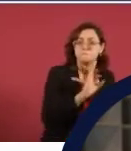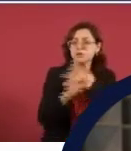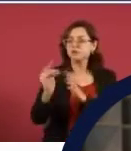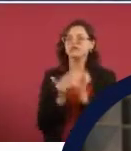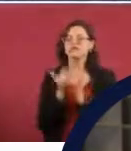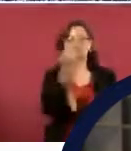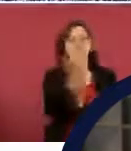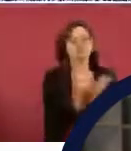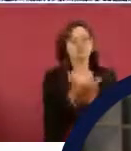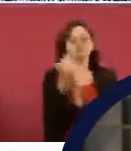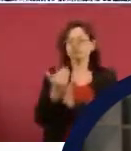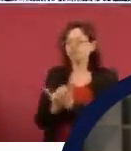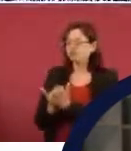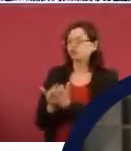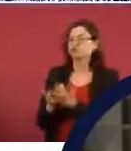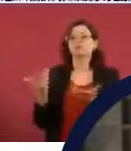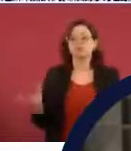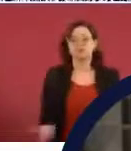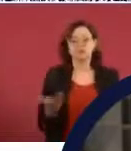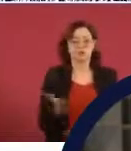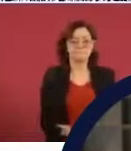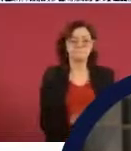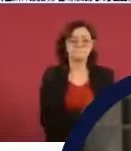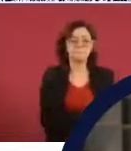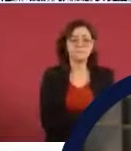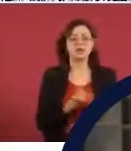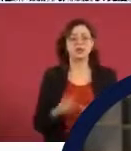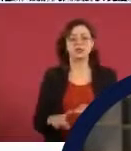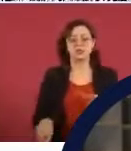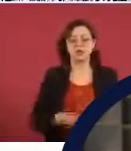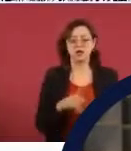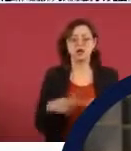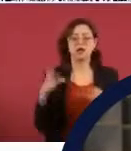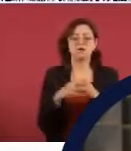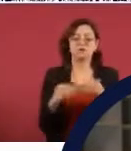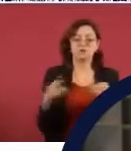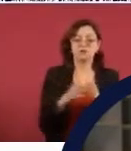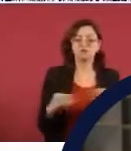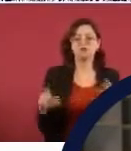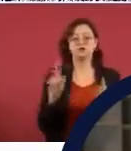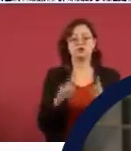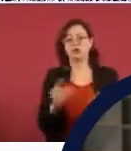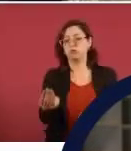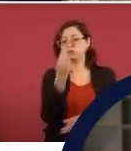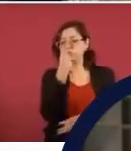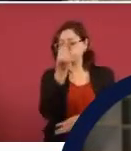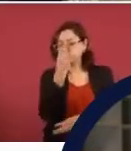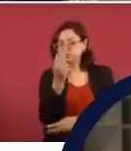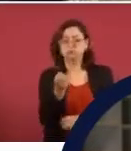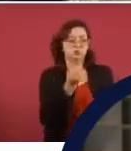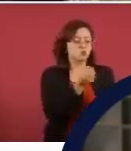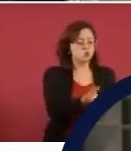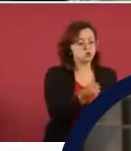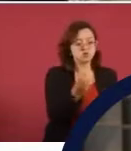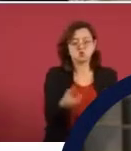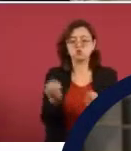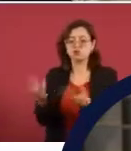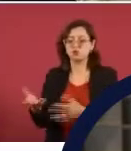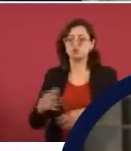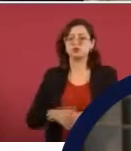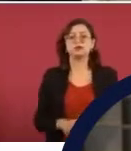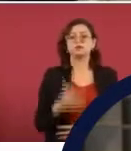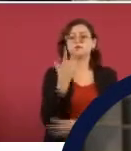qué? Porque lo vimos también en los gobiernos pasados de los últimos 30 años, en el periodo neoliberal, y hubo años económicos